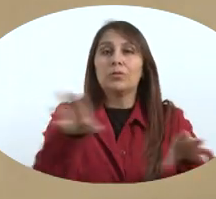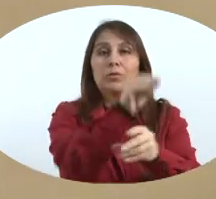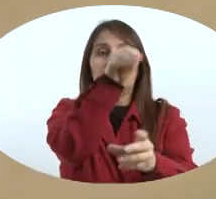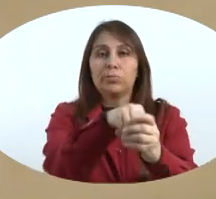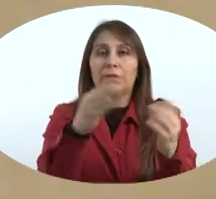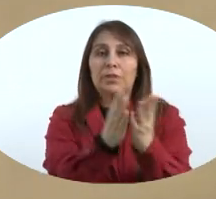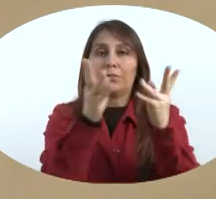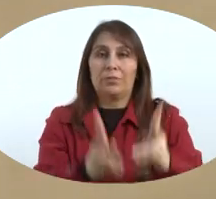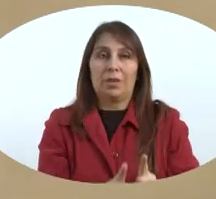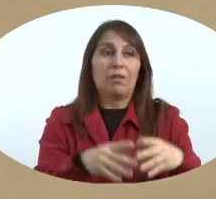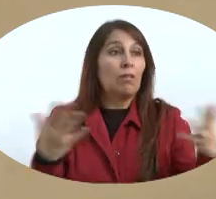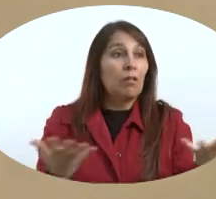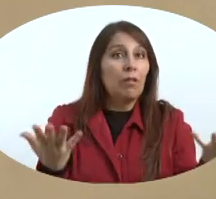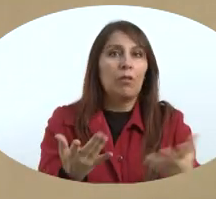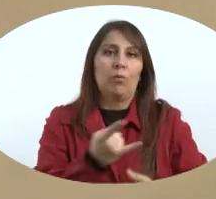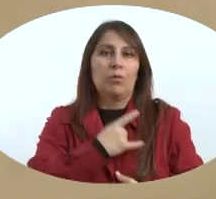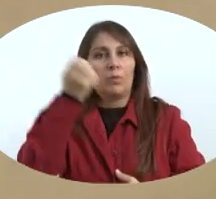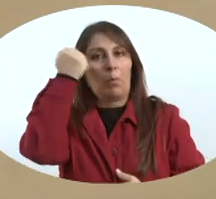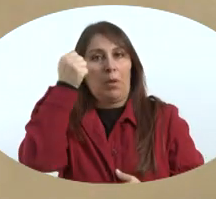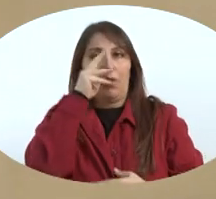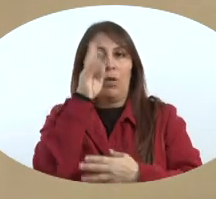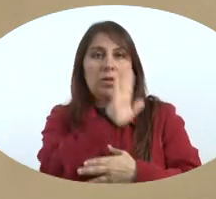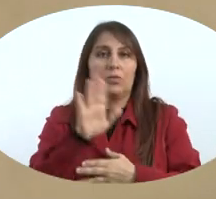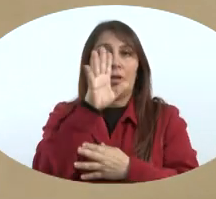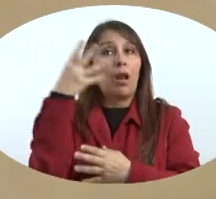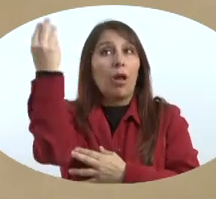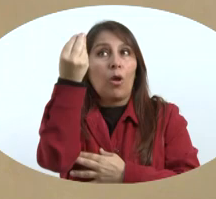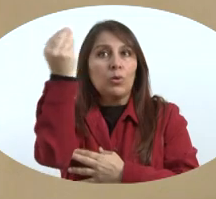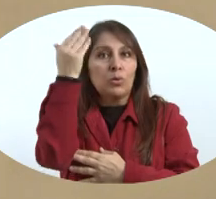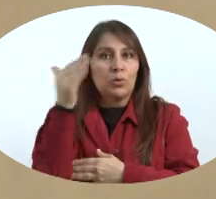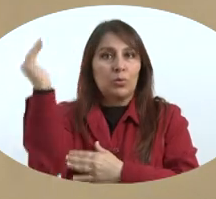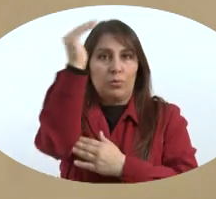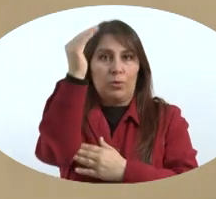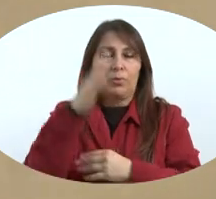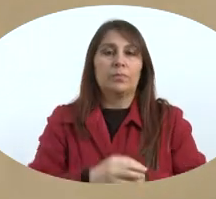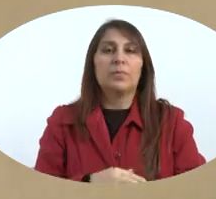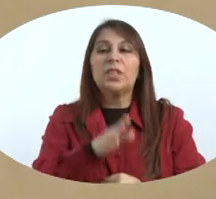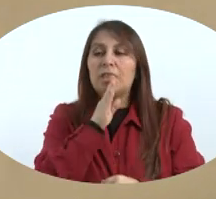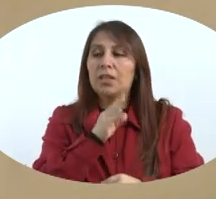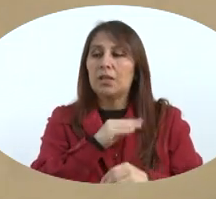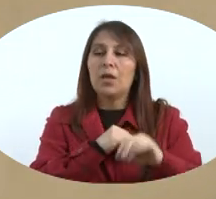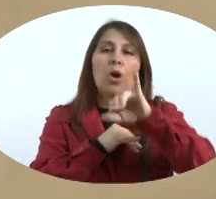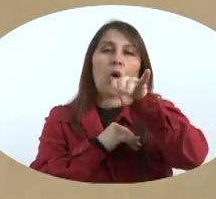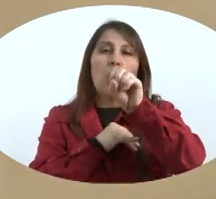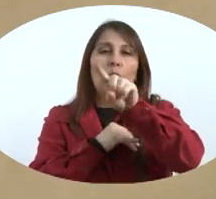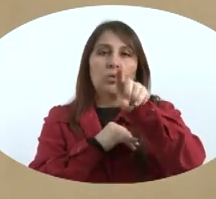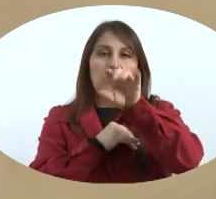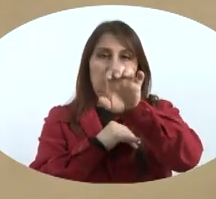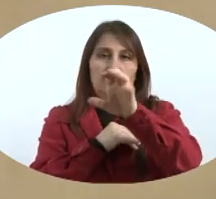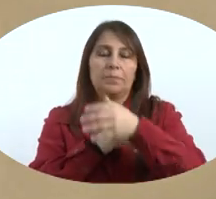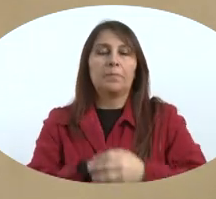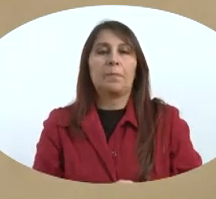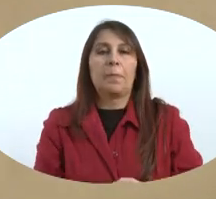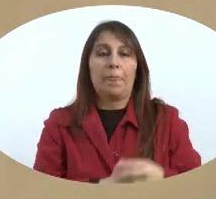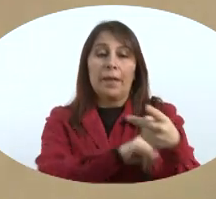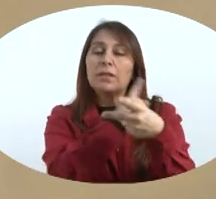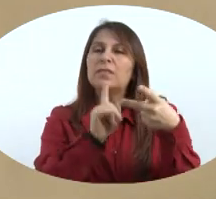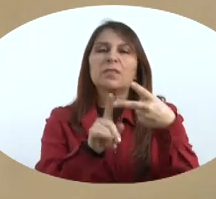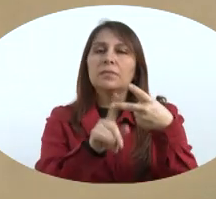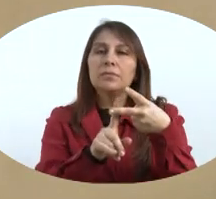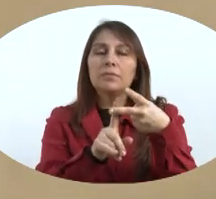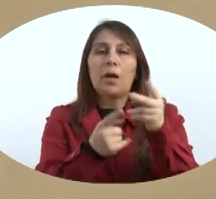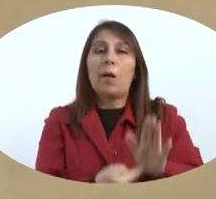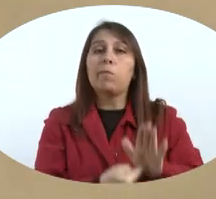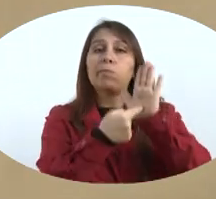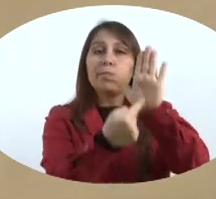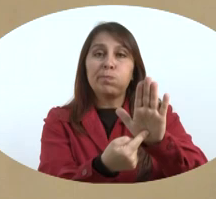a cargo de representante de estudiantes ante el consejo superior josé gregorio cárdenas el segundo punto del orden del día es la